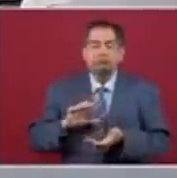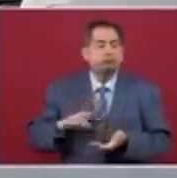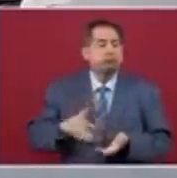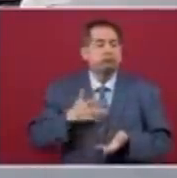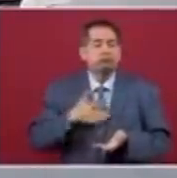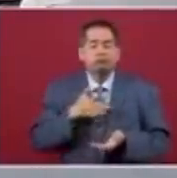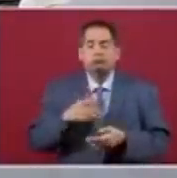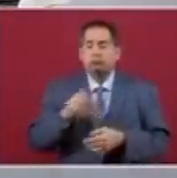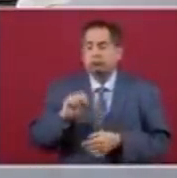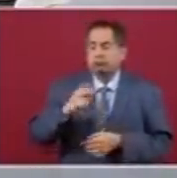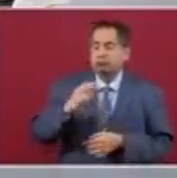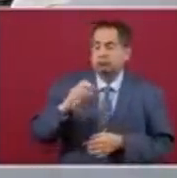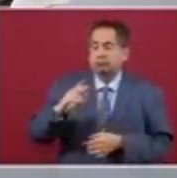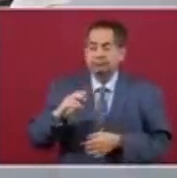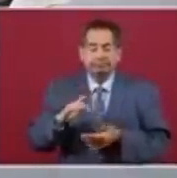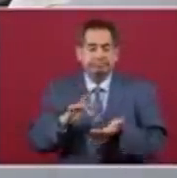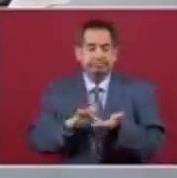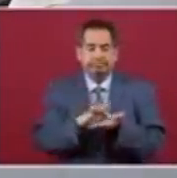Hacienda